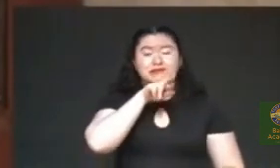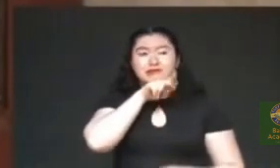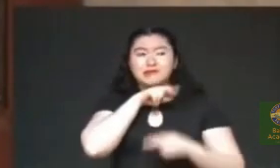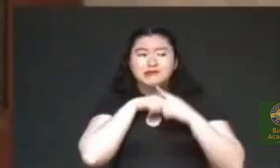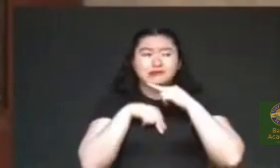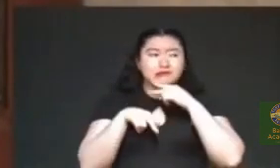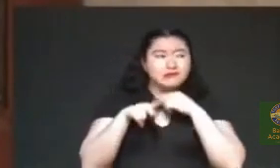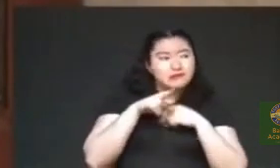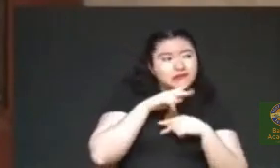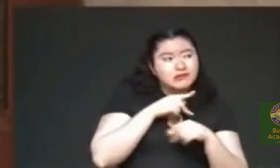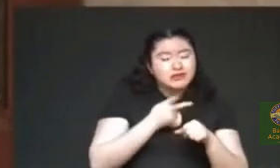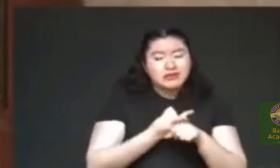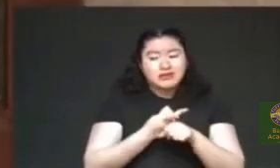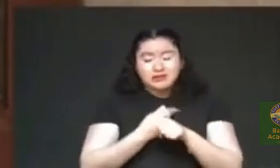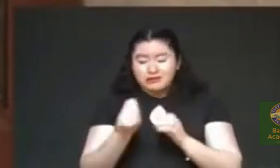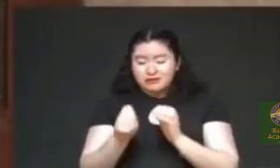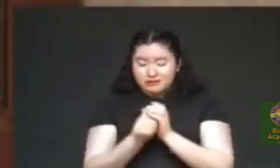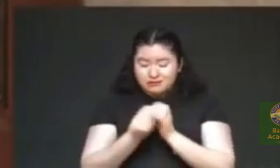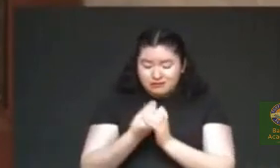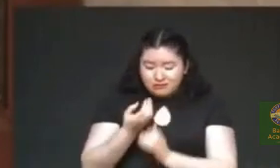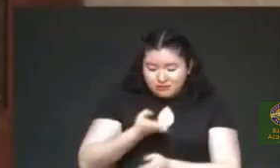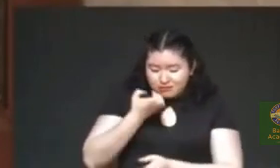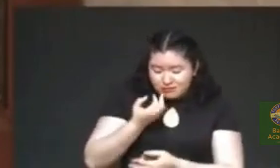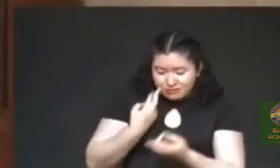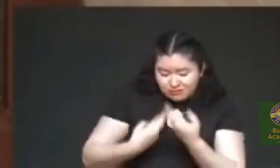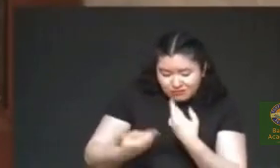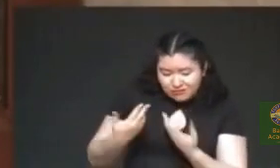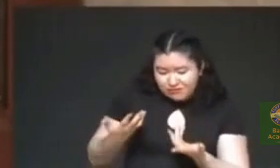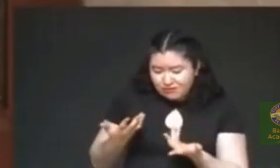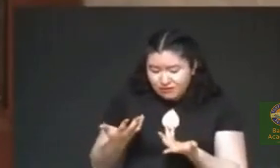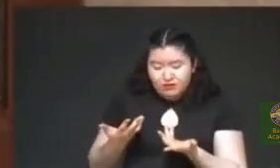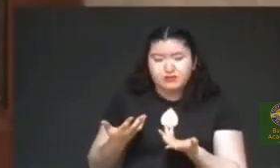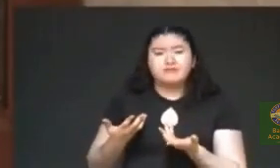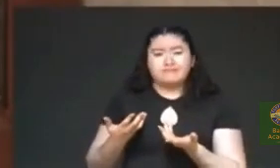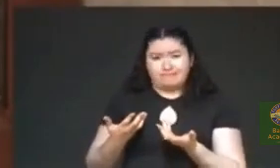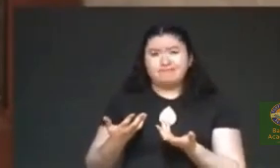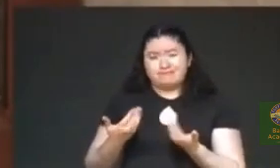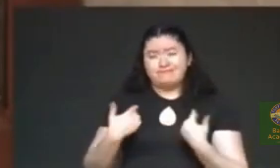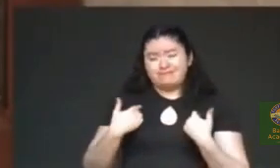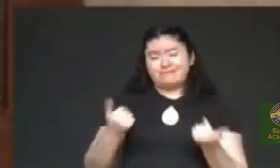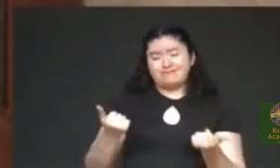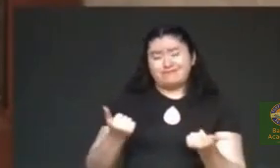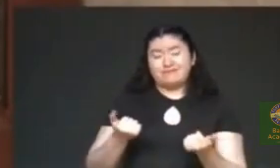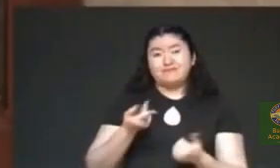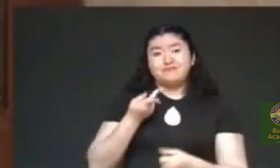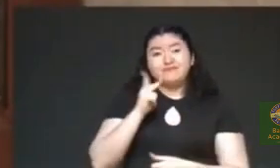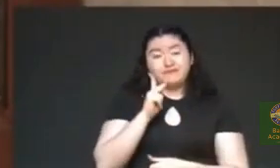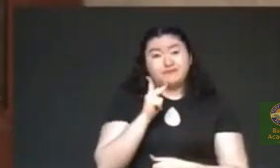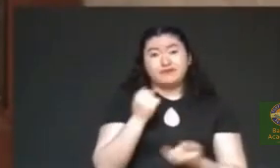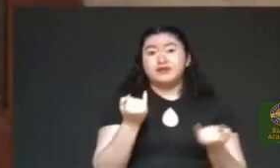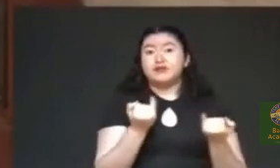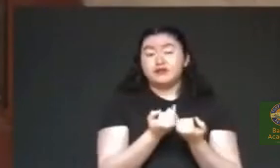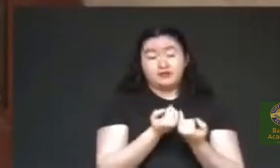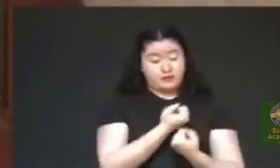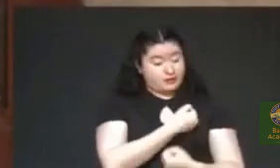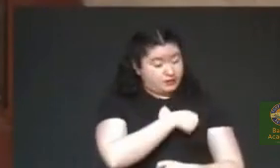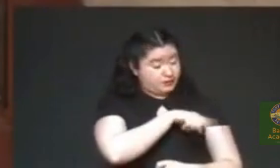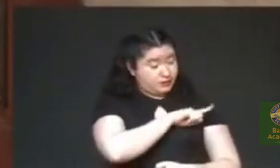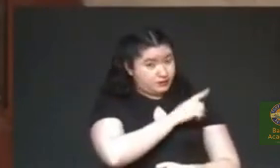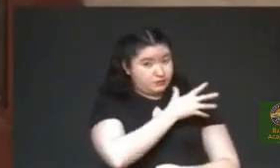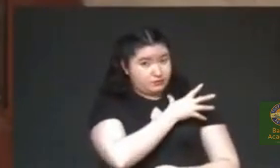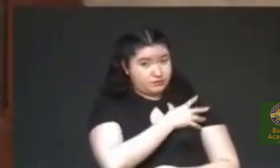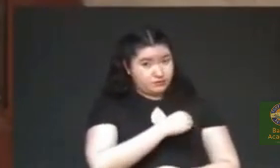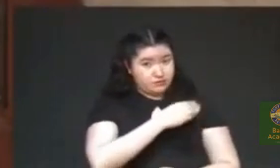para la entrada a clases, pero tenemos que pensar en la salud de nuestros niños y niñas y en